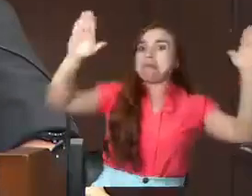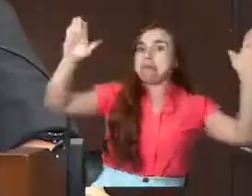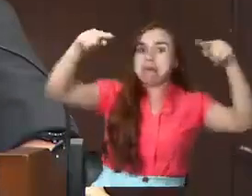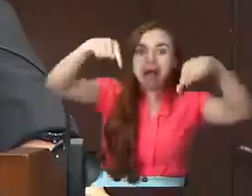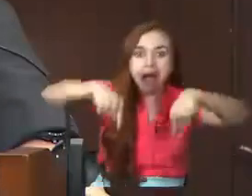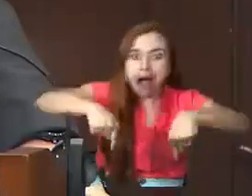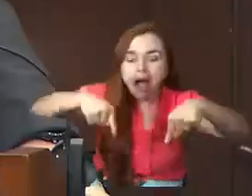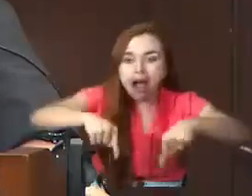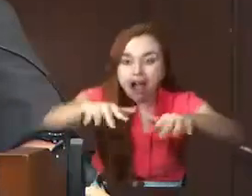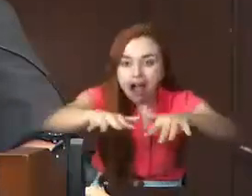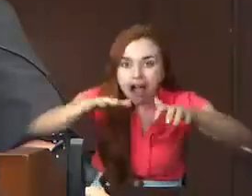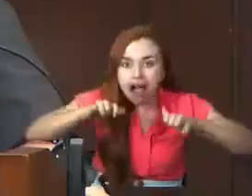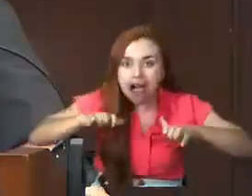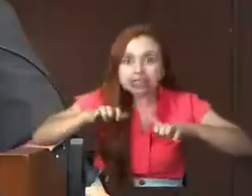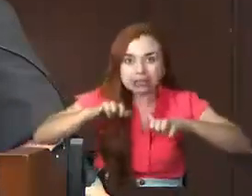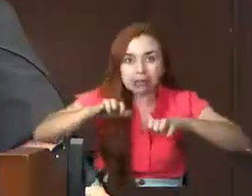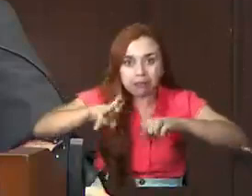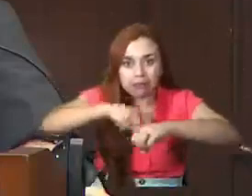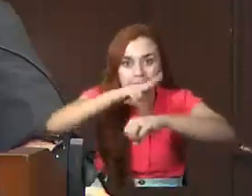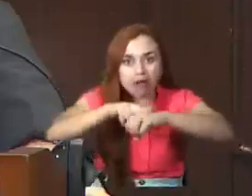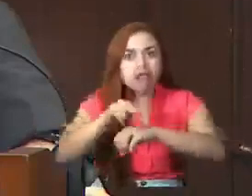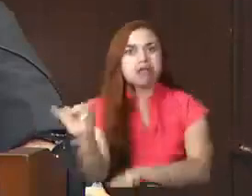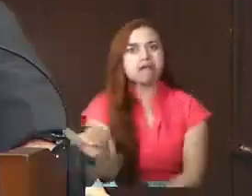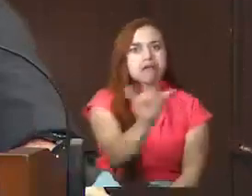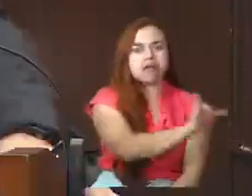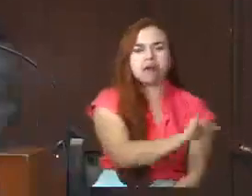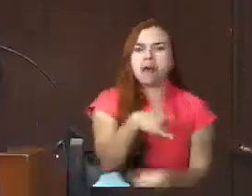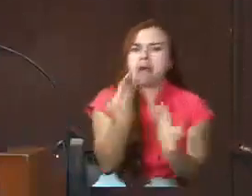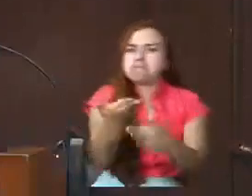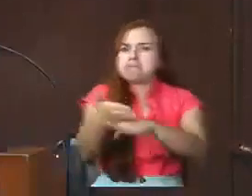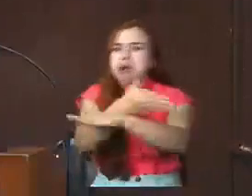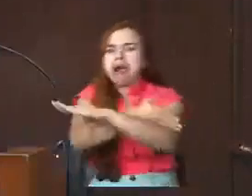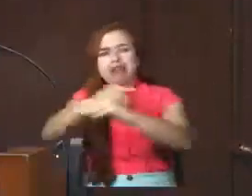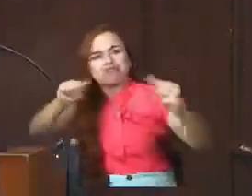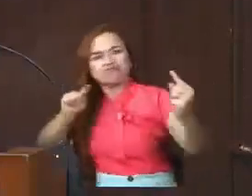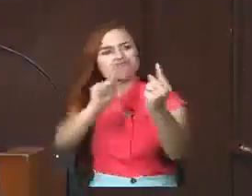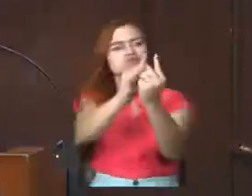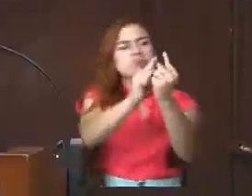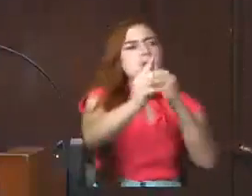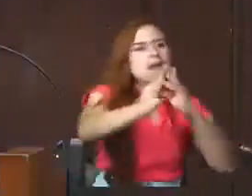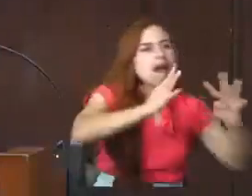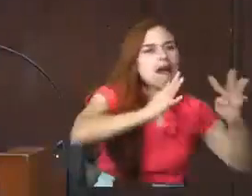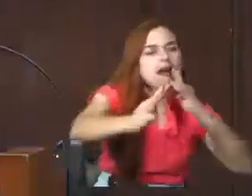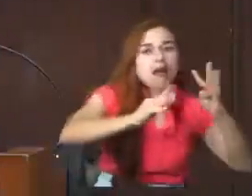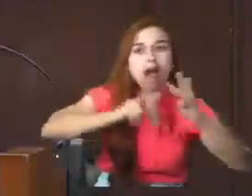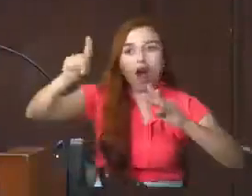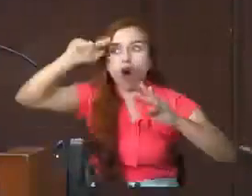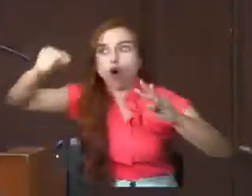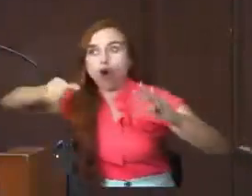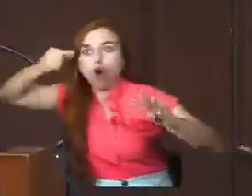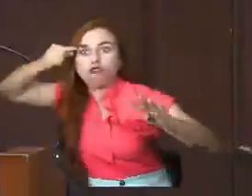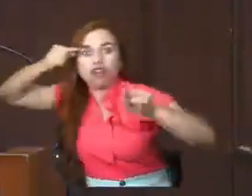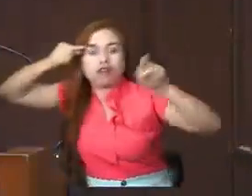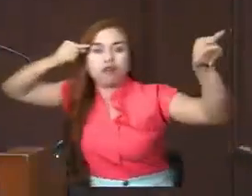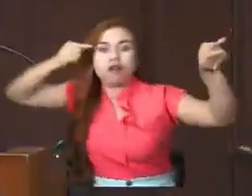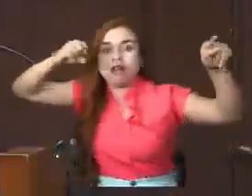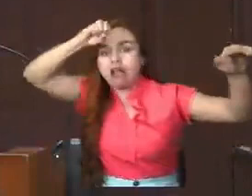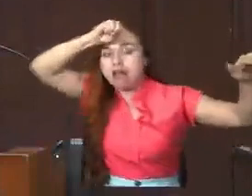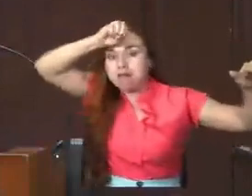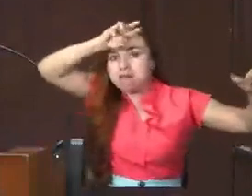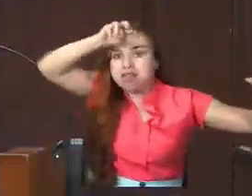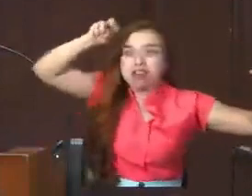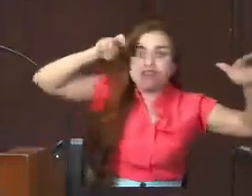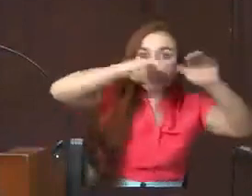del contenido de las negociaciones y el borrador del contrato entre el Estado y la Minera Panamá, se genera la incertidumbre.